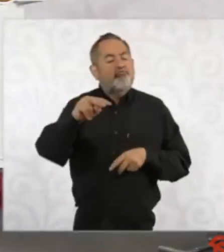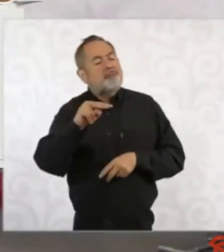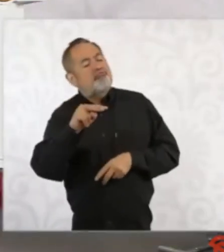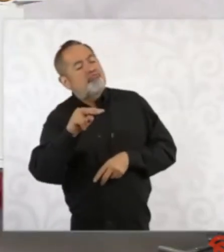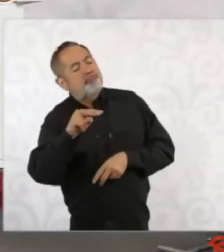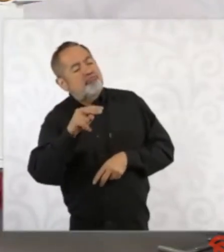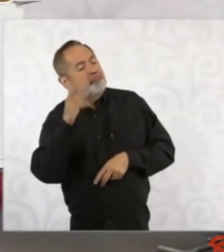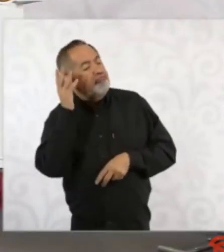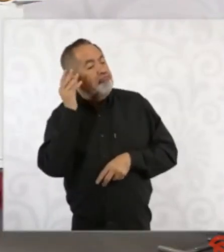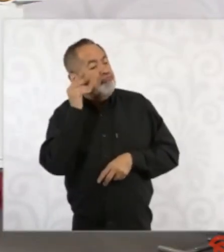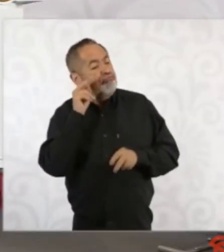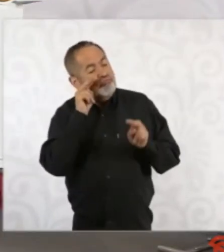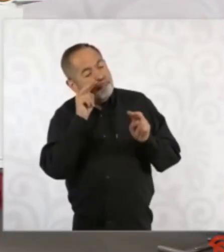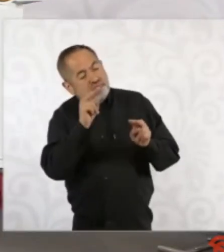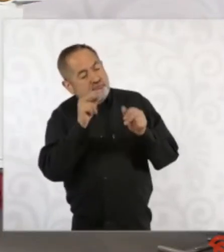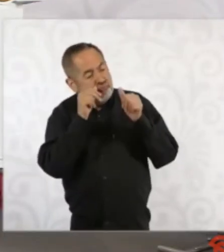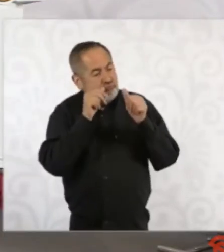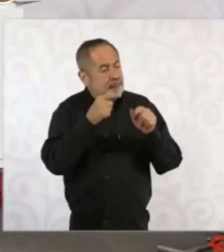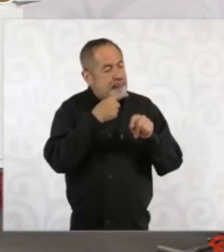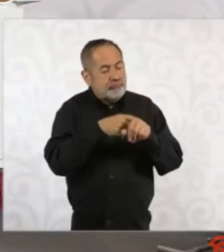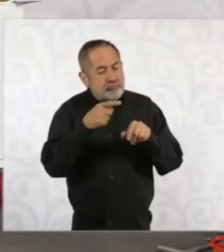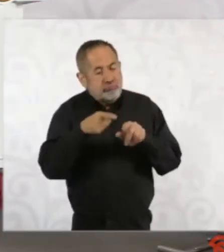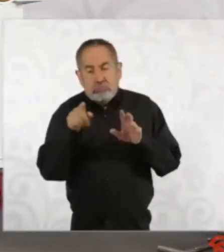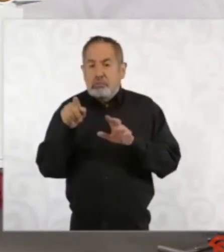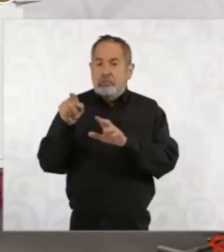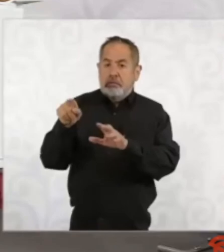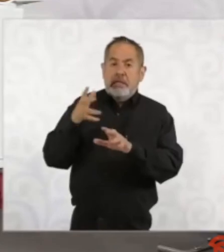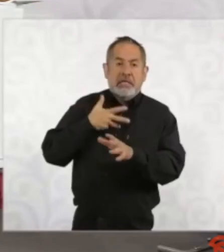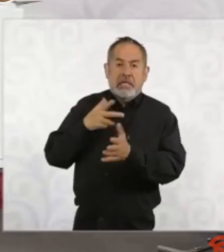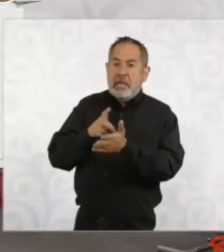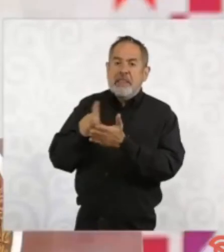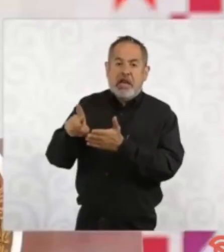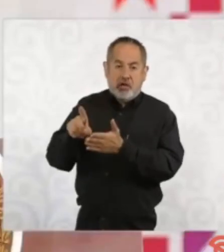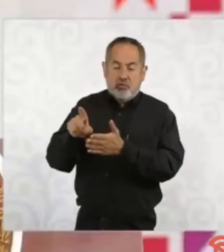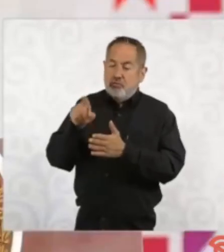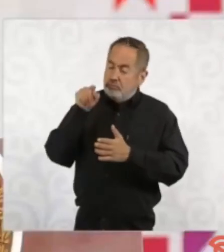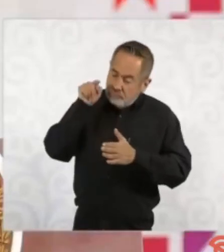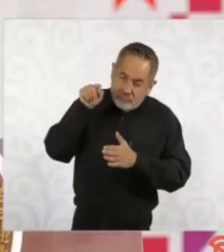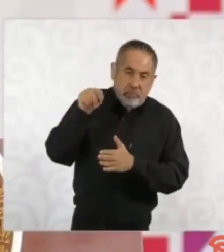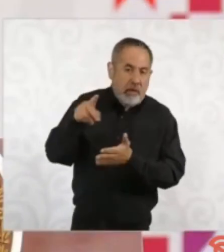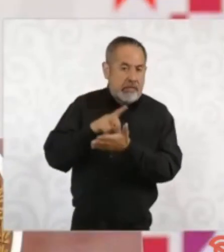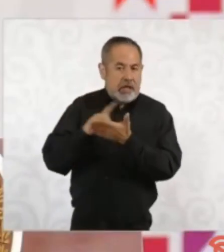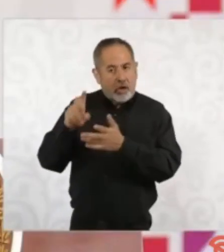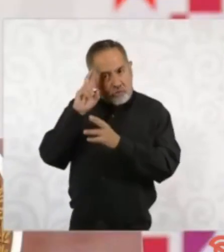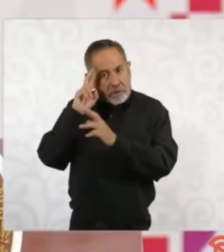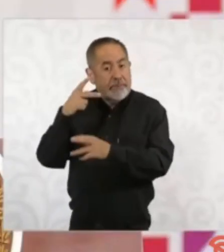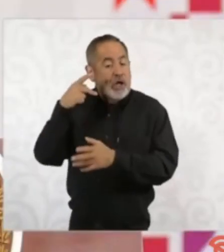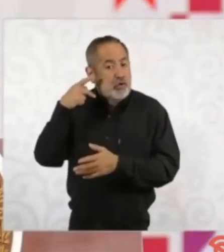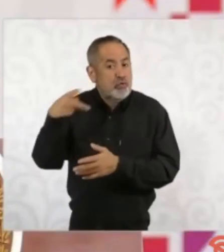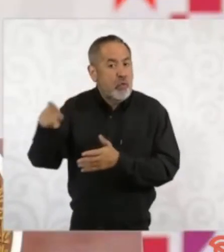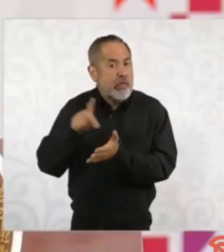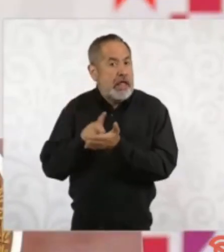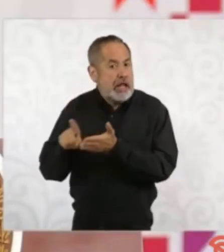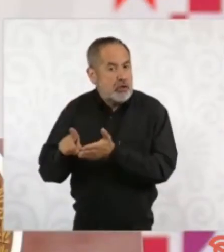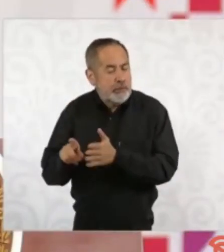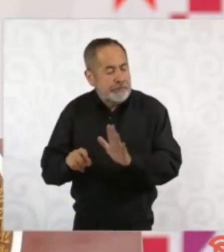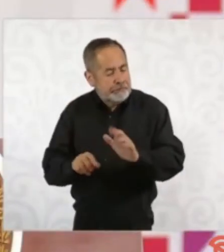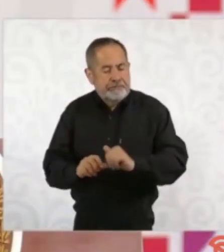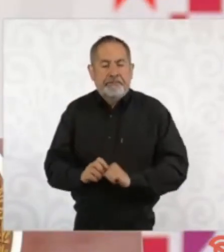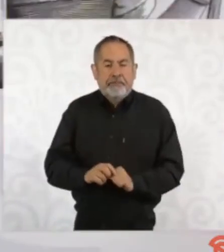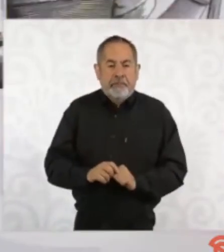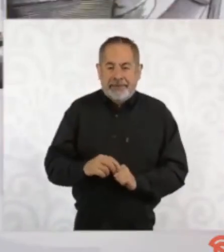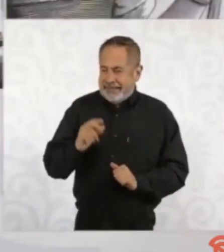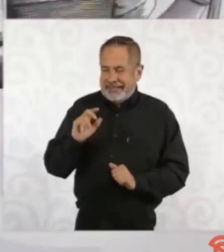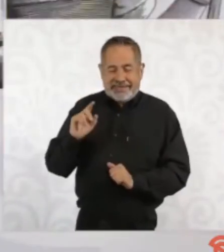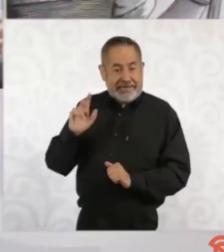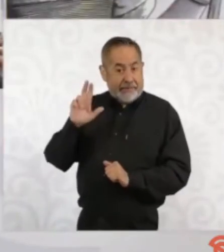información plural y establecer mecanismos que garanticen este derecho. A partir de ese día, de